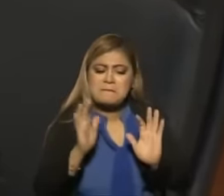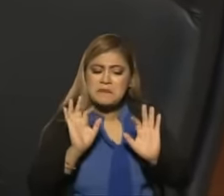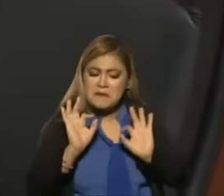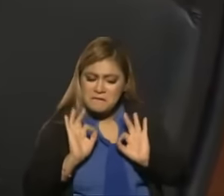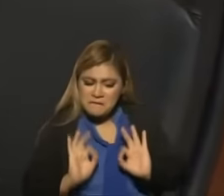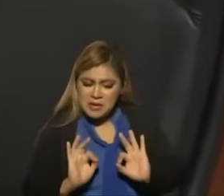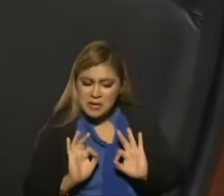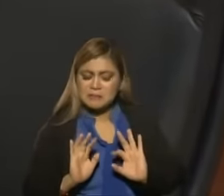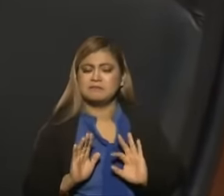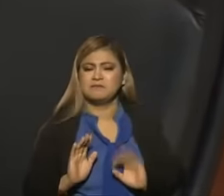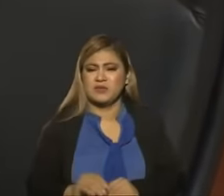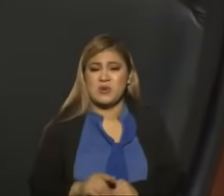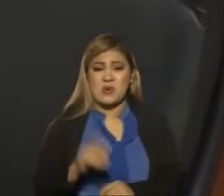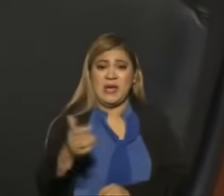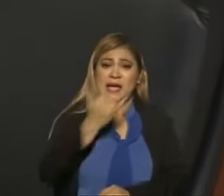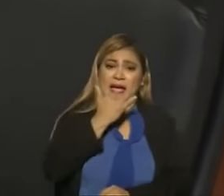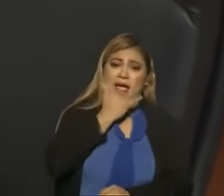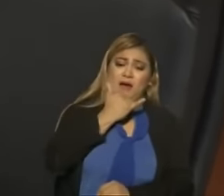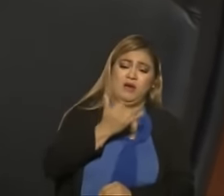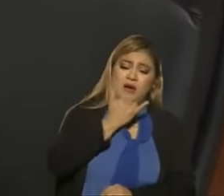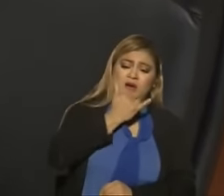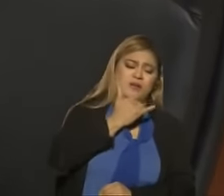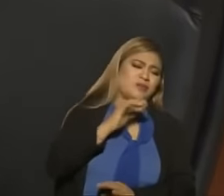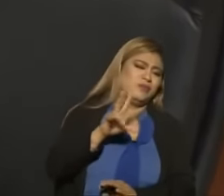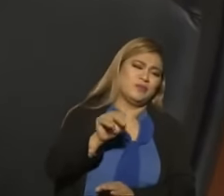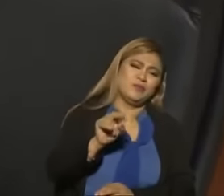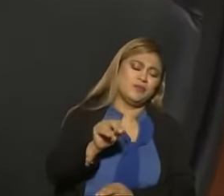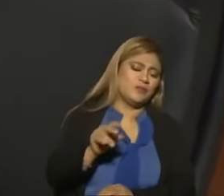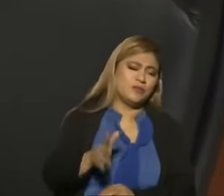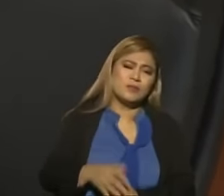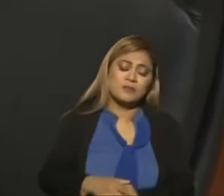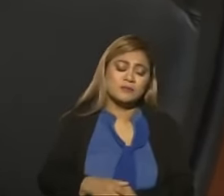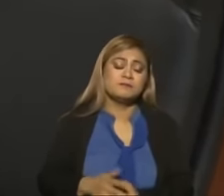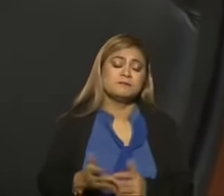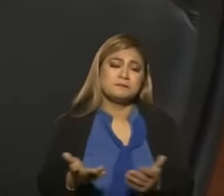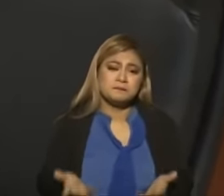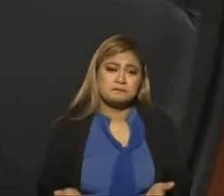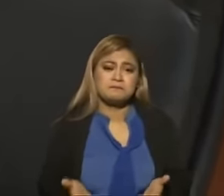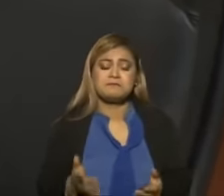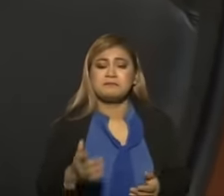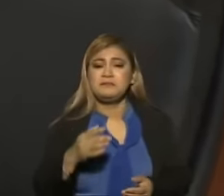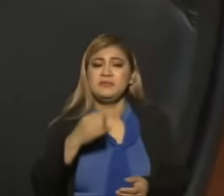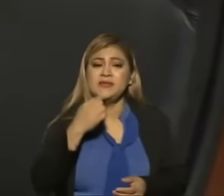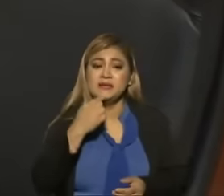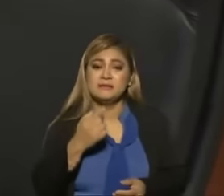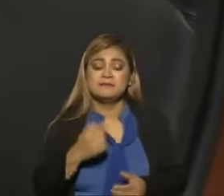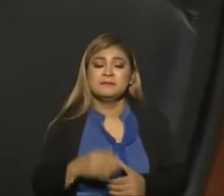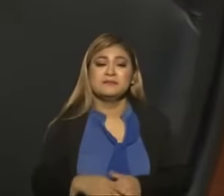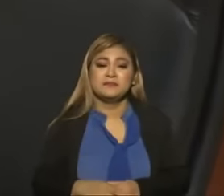terminen como el primer vehículo, declarando la